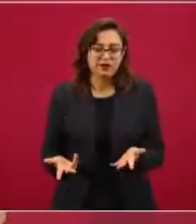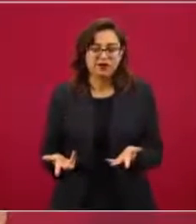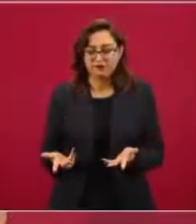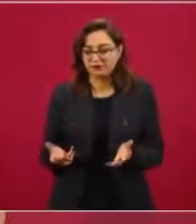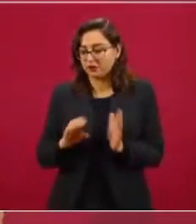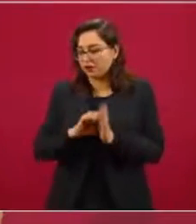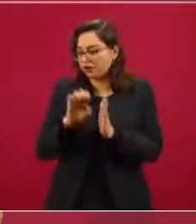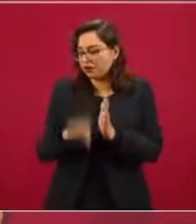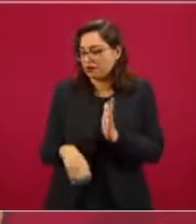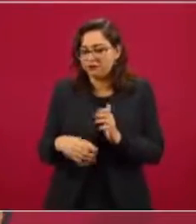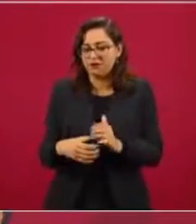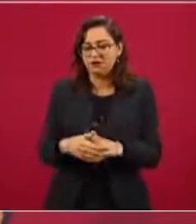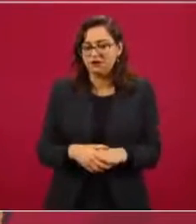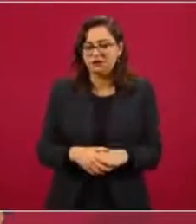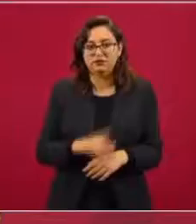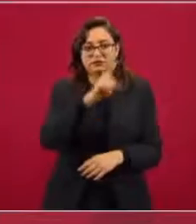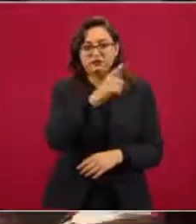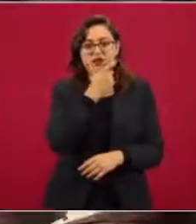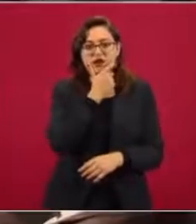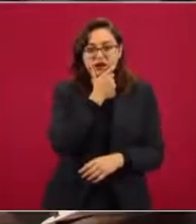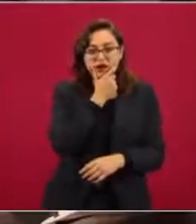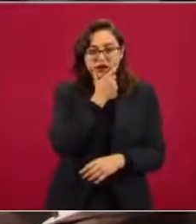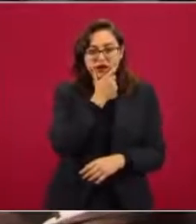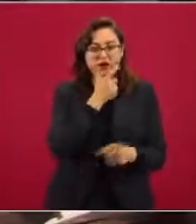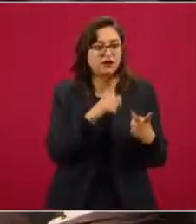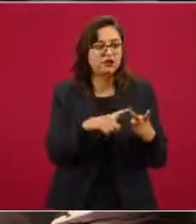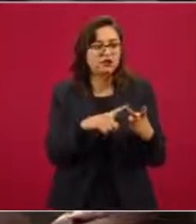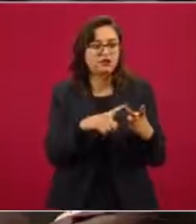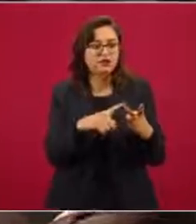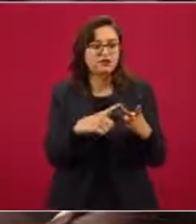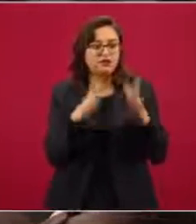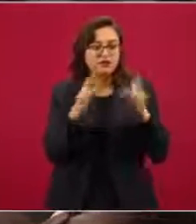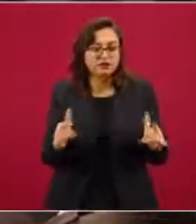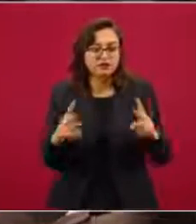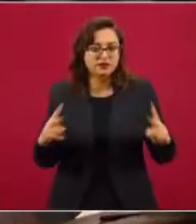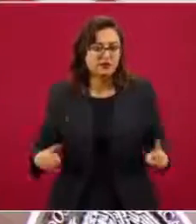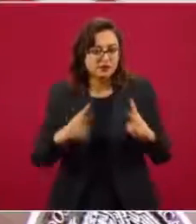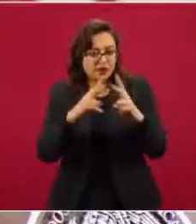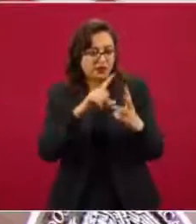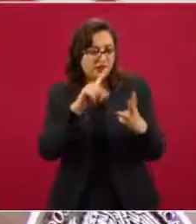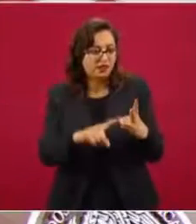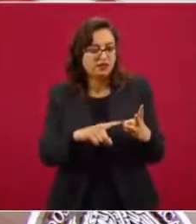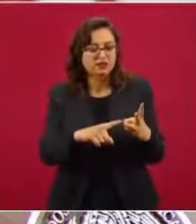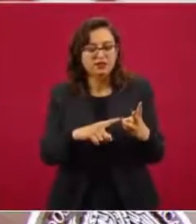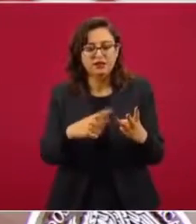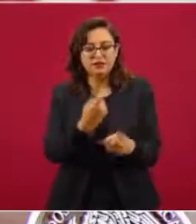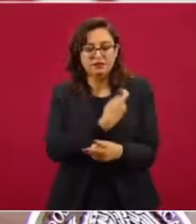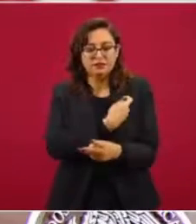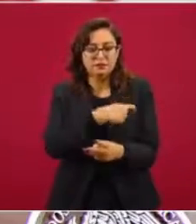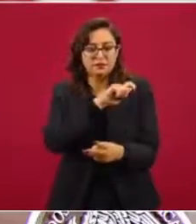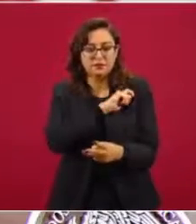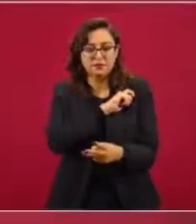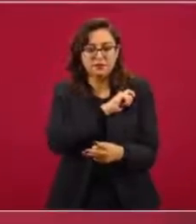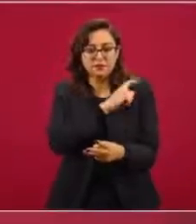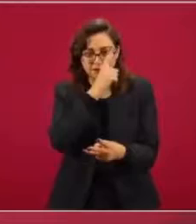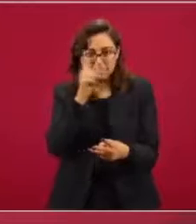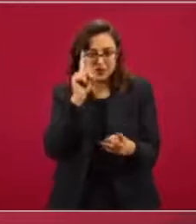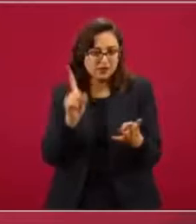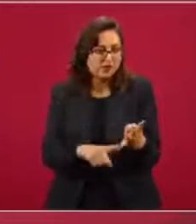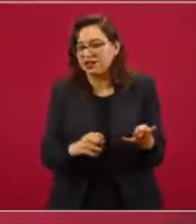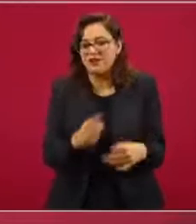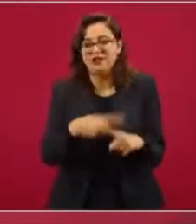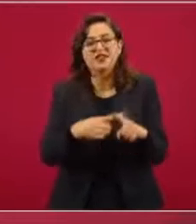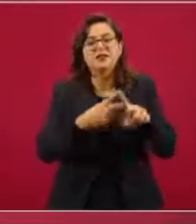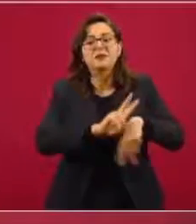a Londres? ¿Quién va a París? ¿Quién va a Madrid? ¿Quién va al